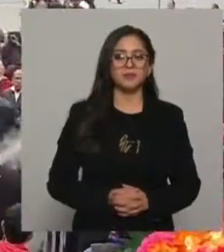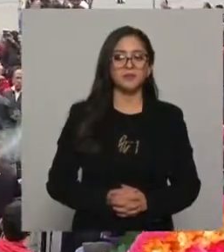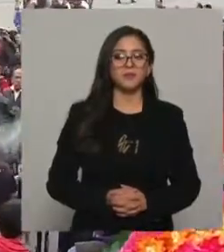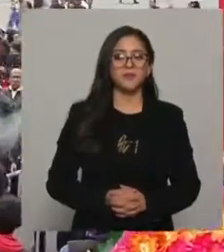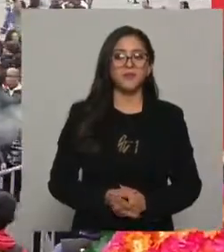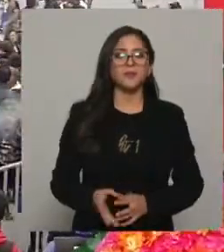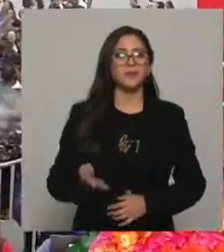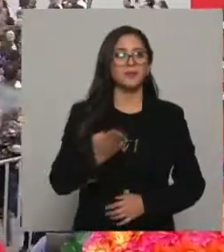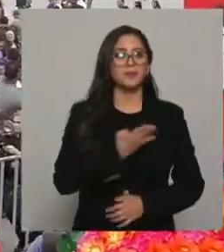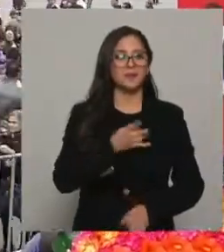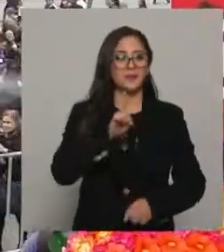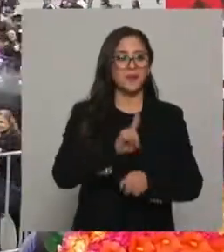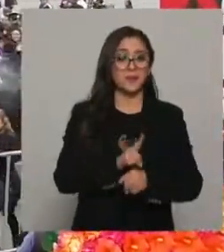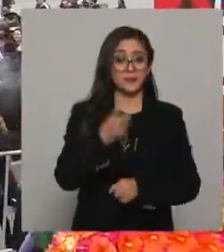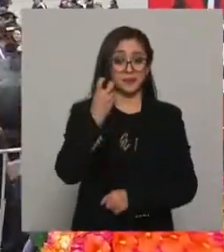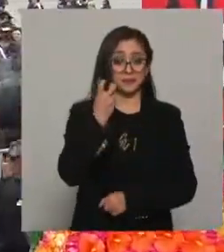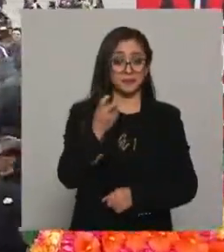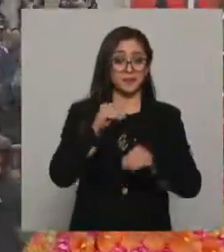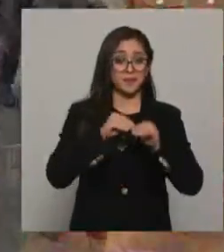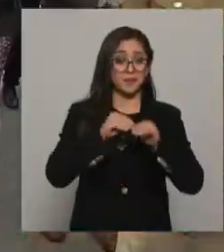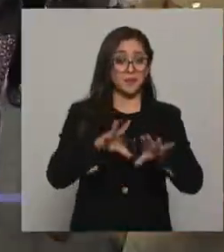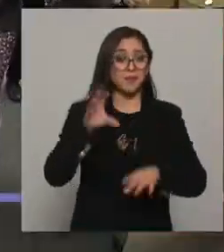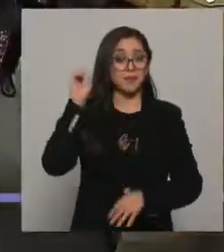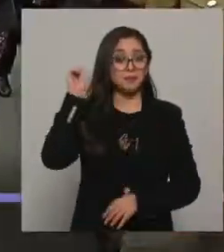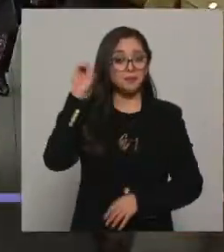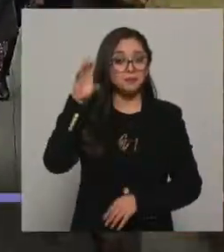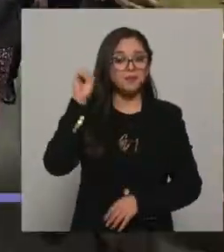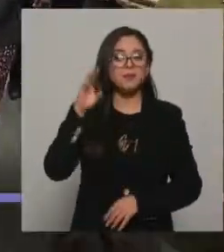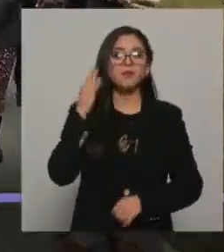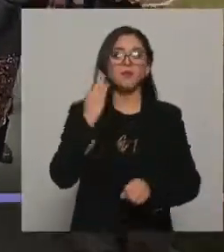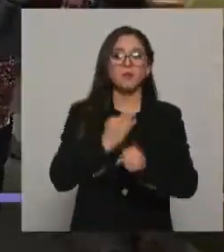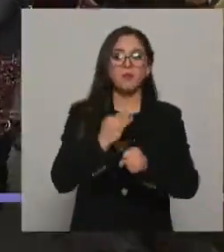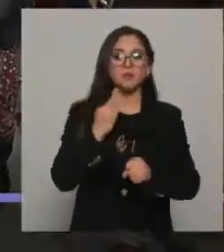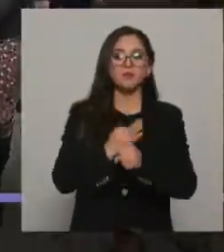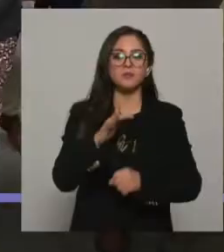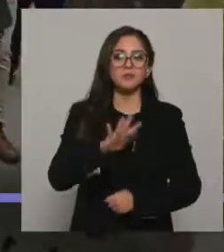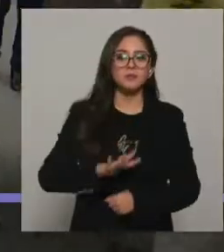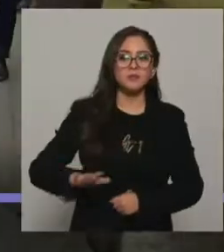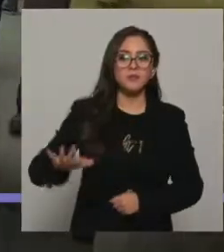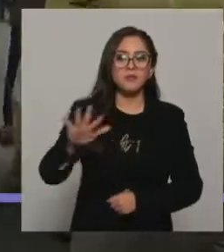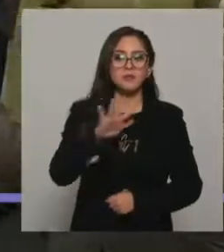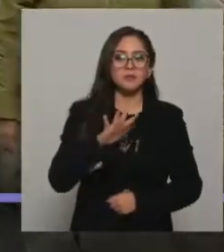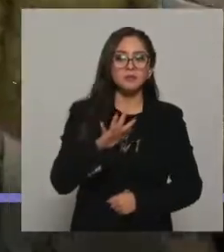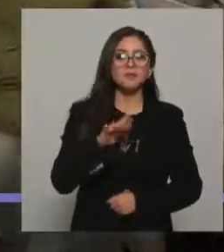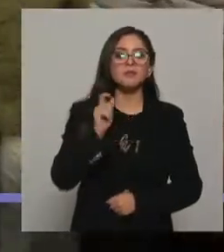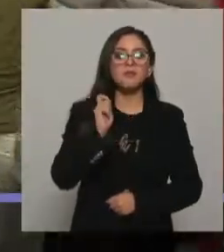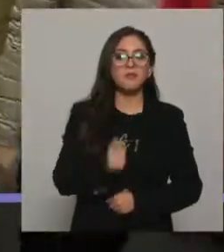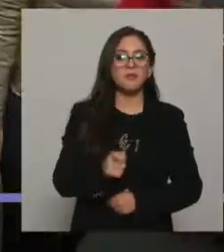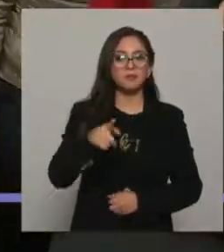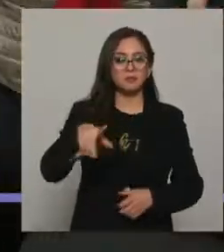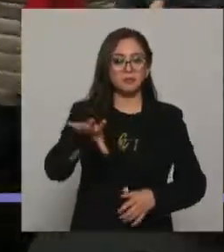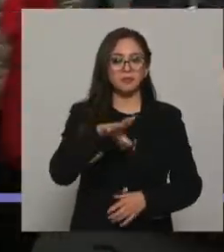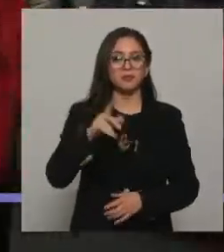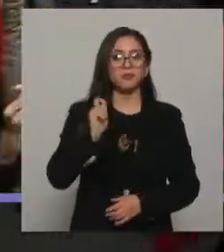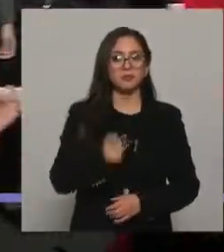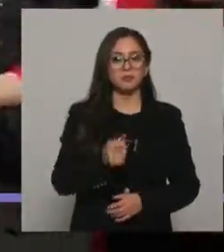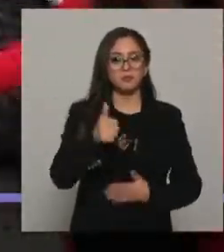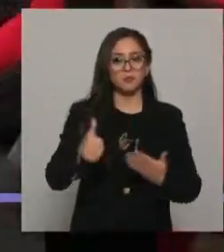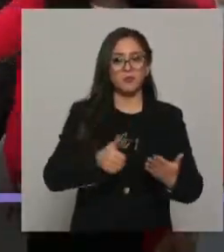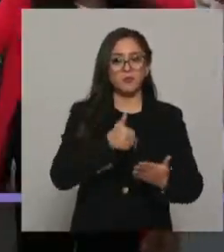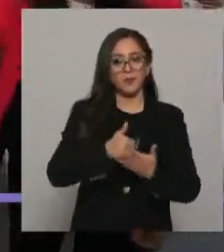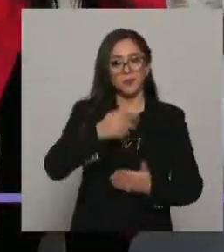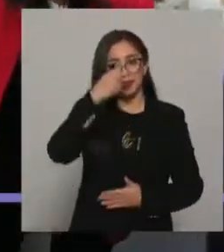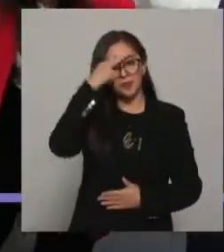buenos días, estas son las imágenes en vivo, las que se están viviendo en este instante en el corazón de nuestra